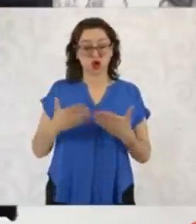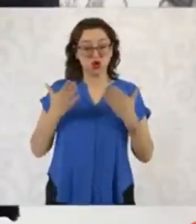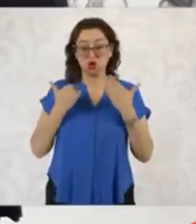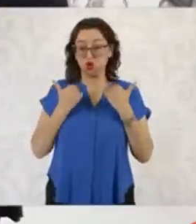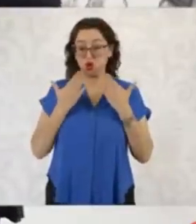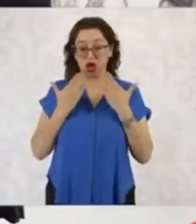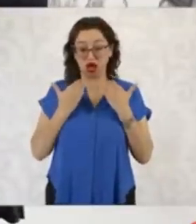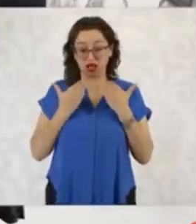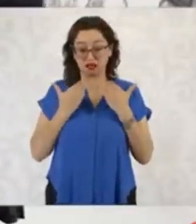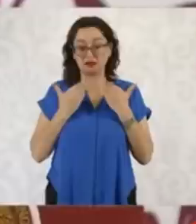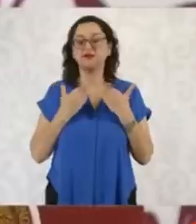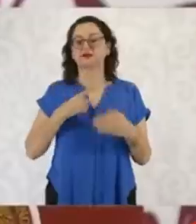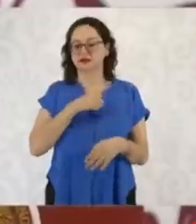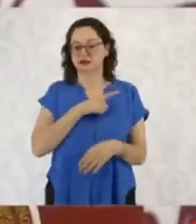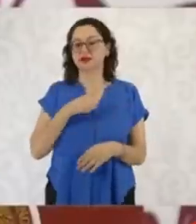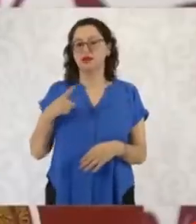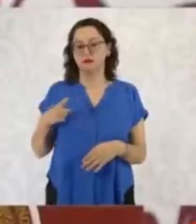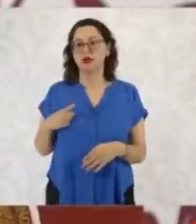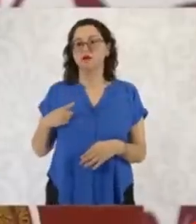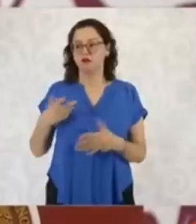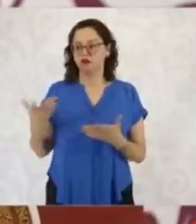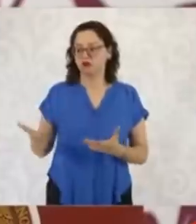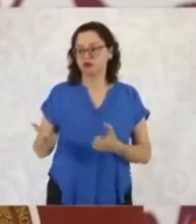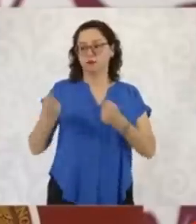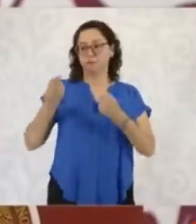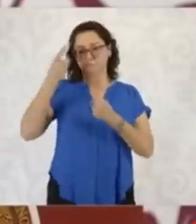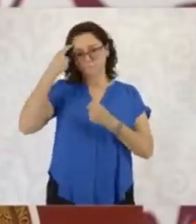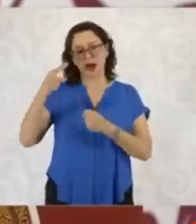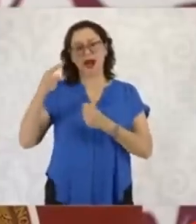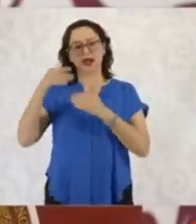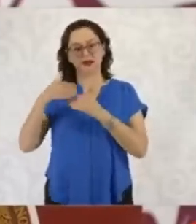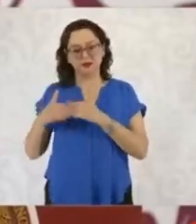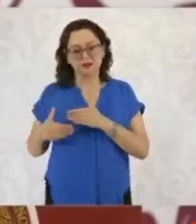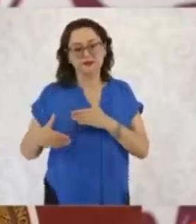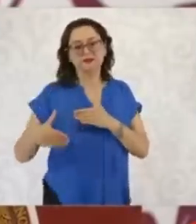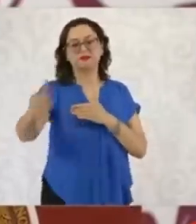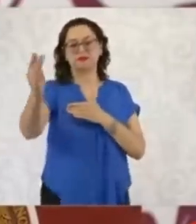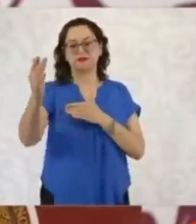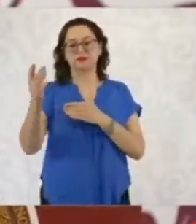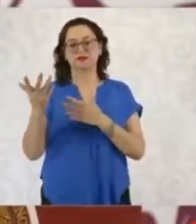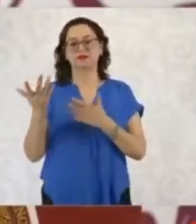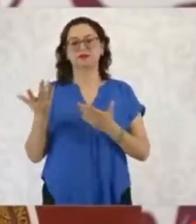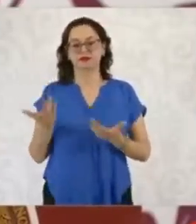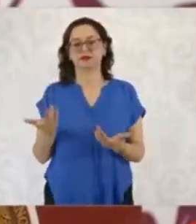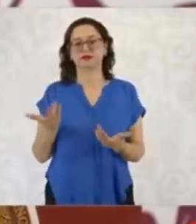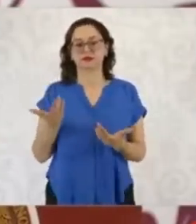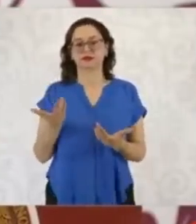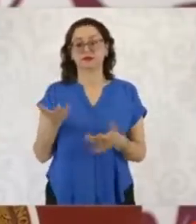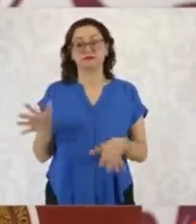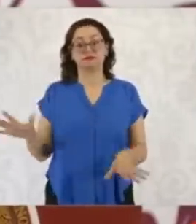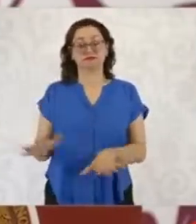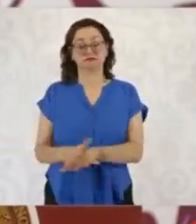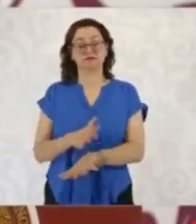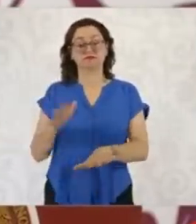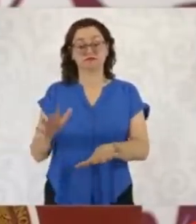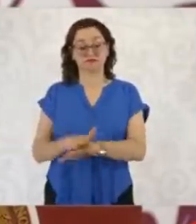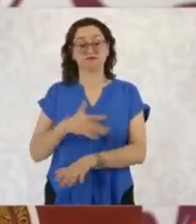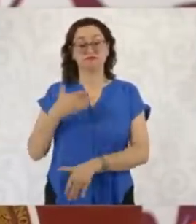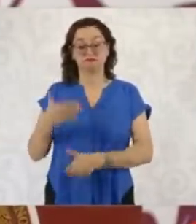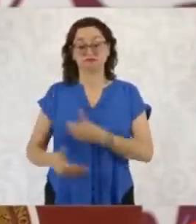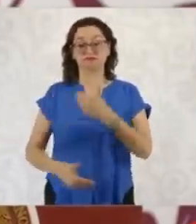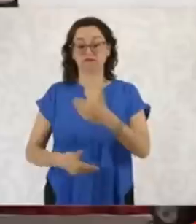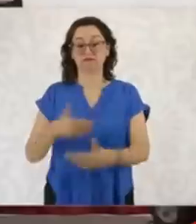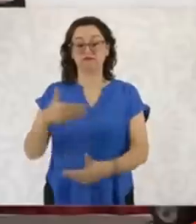actuales y lo que en este momento está pues, en la perspectiva de los grandes cambios que están